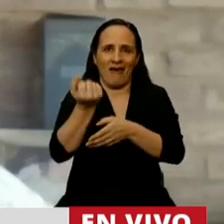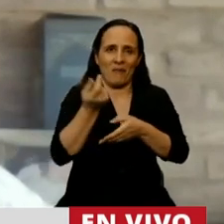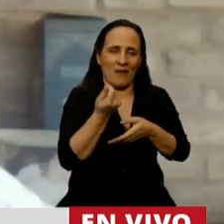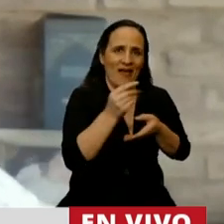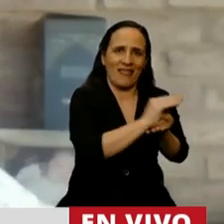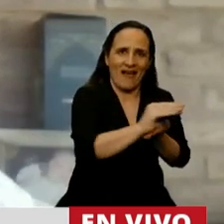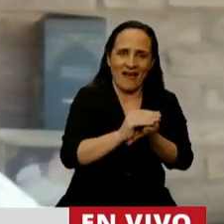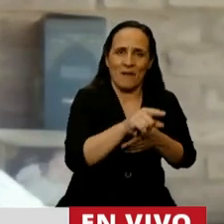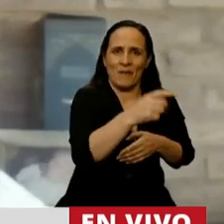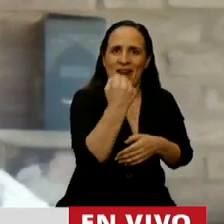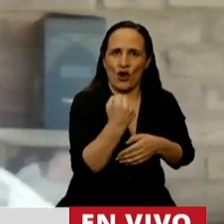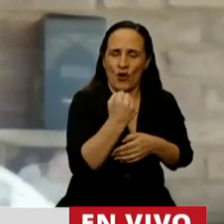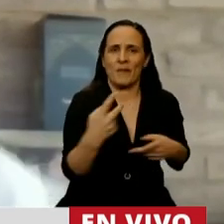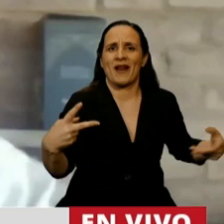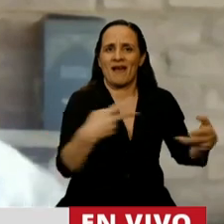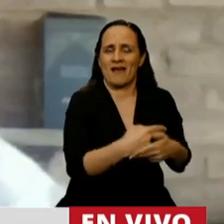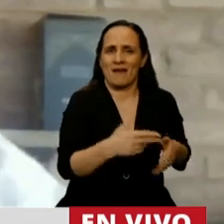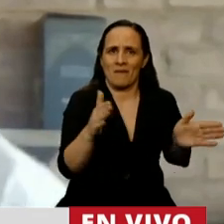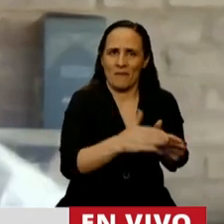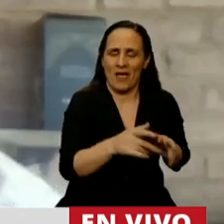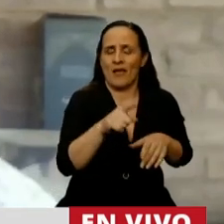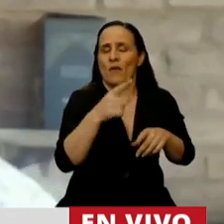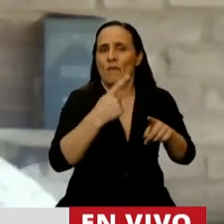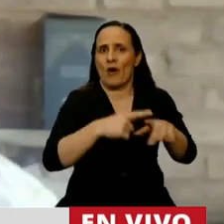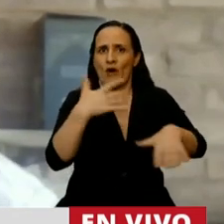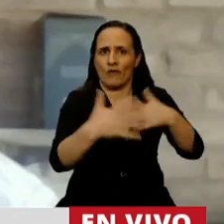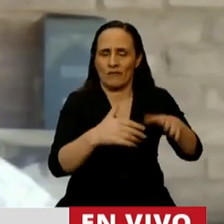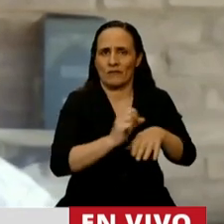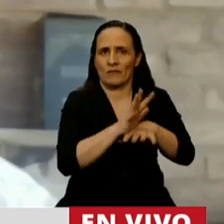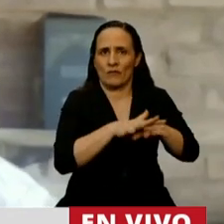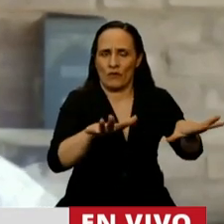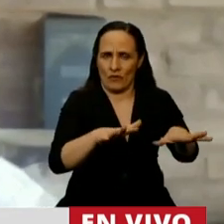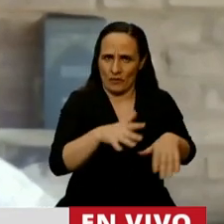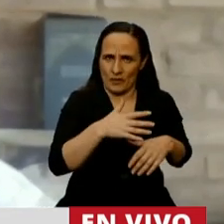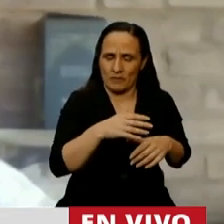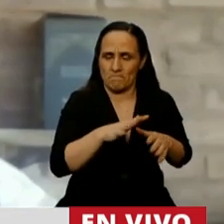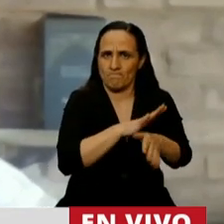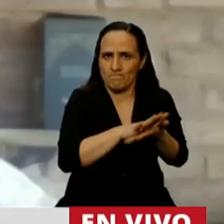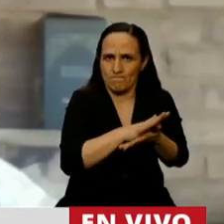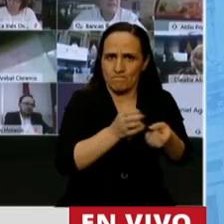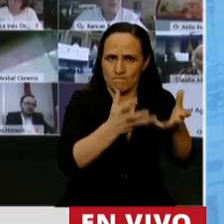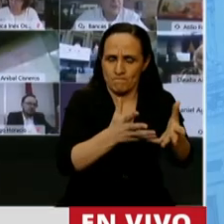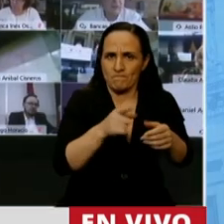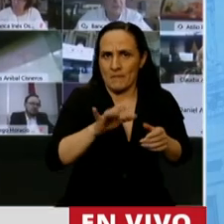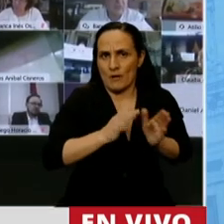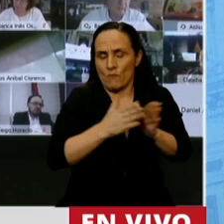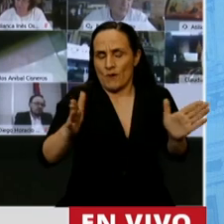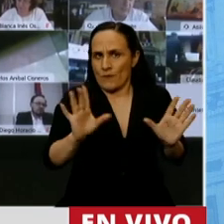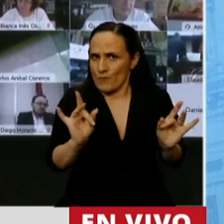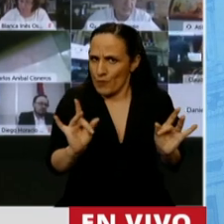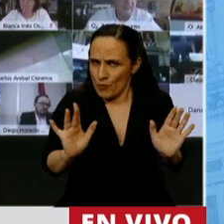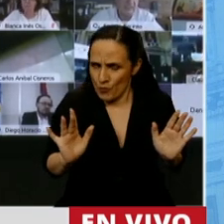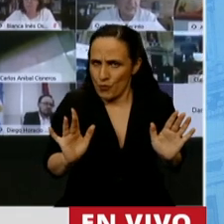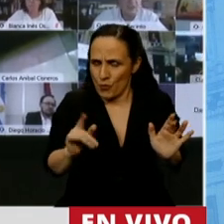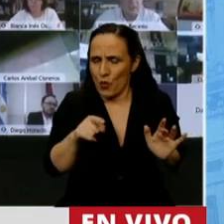impacto social de la recesión y la pandemia sobreviniente. Mire, transitamos un año duro, señor presidente, signado